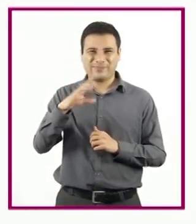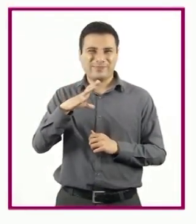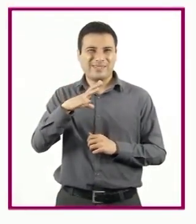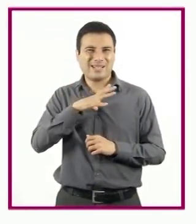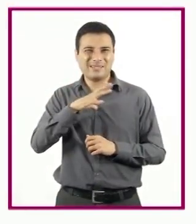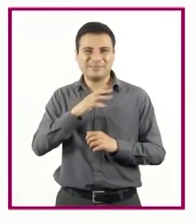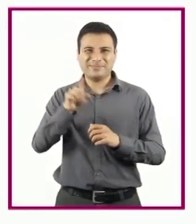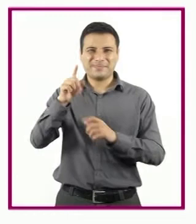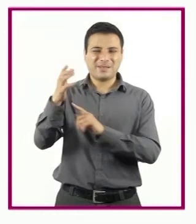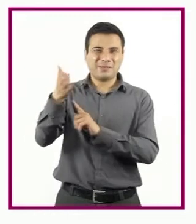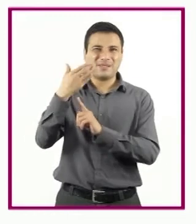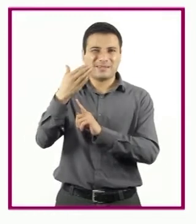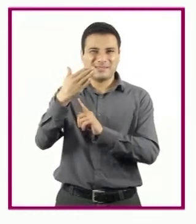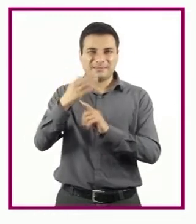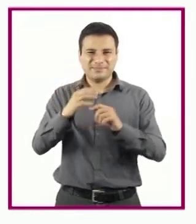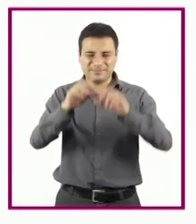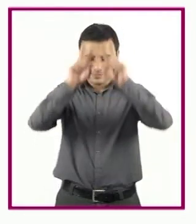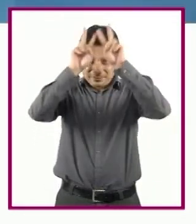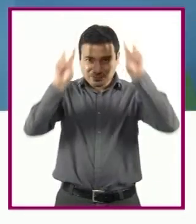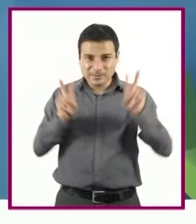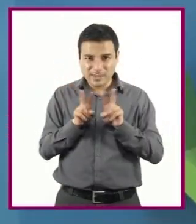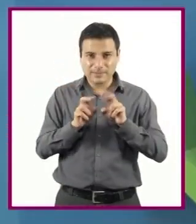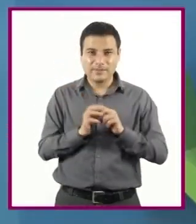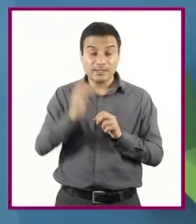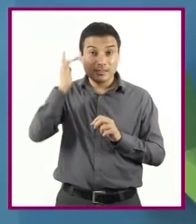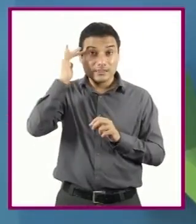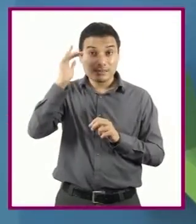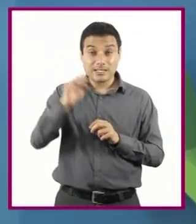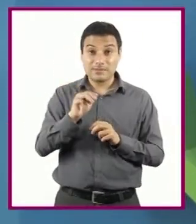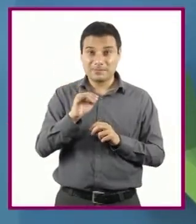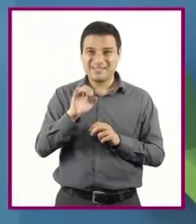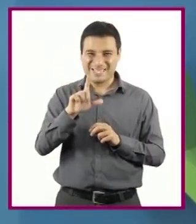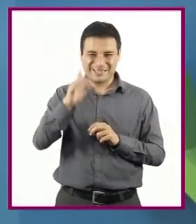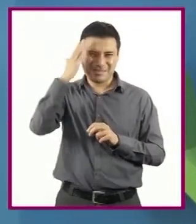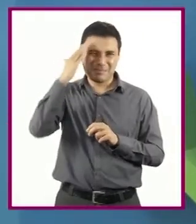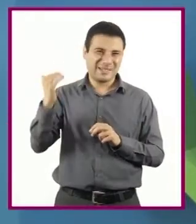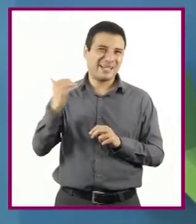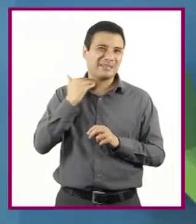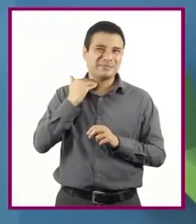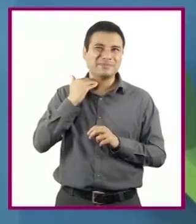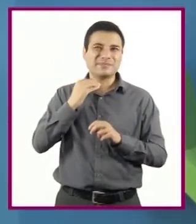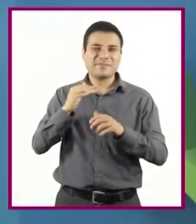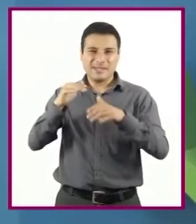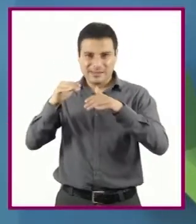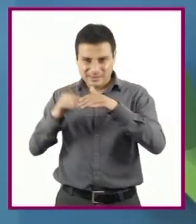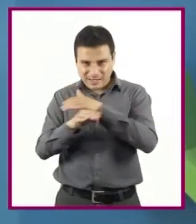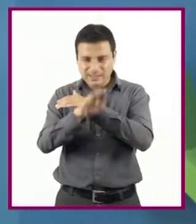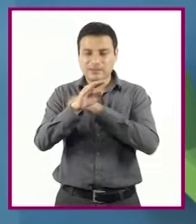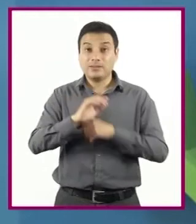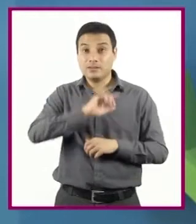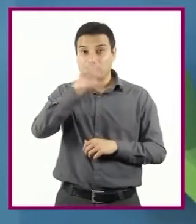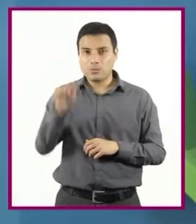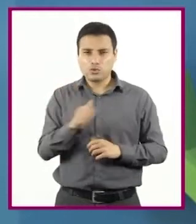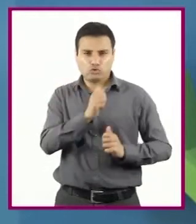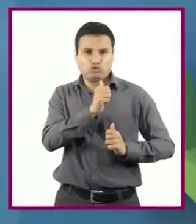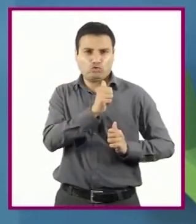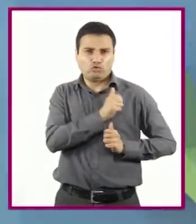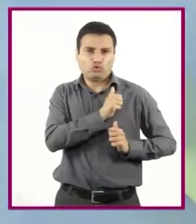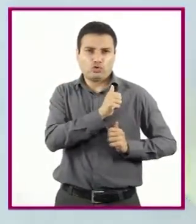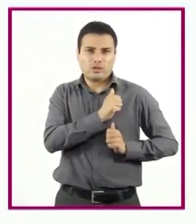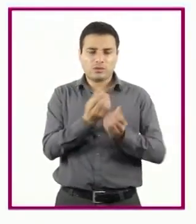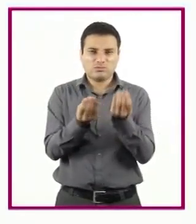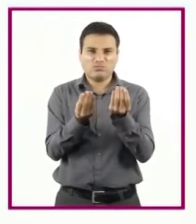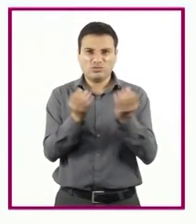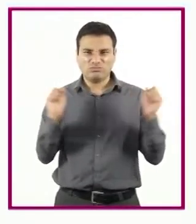de Guadalupe. Entraron en San Miguel el Grande, hoy San Miguel Allende, donde se reunieron las tropas del Regimiento de la